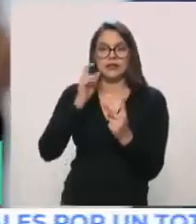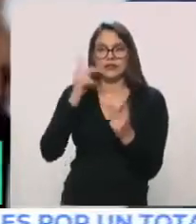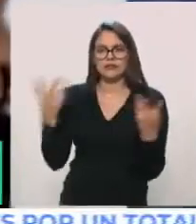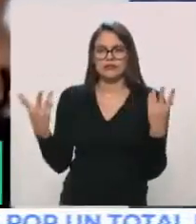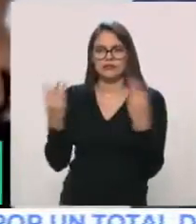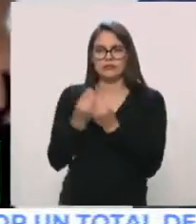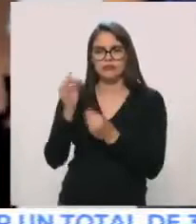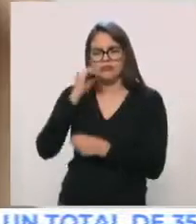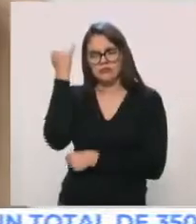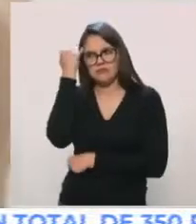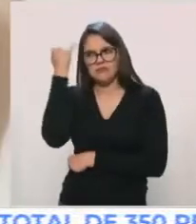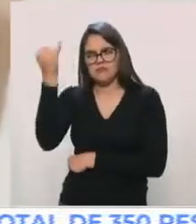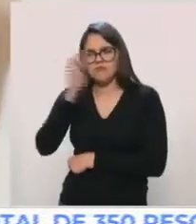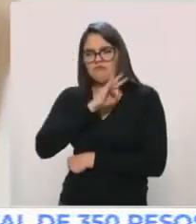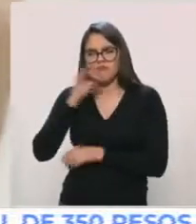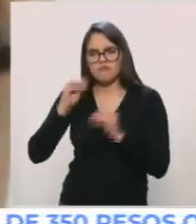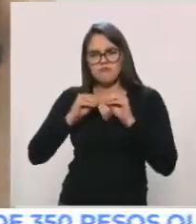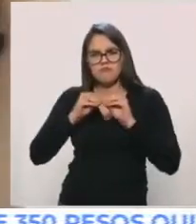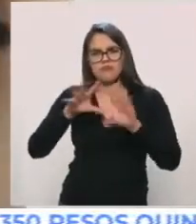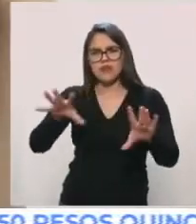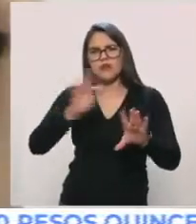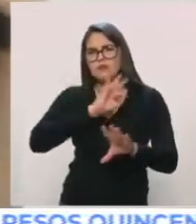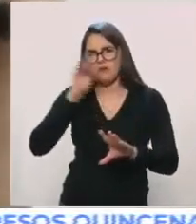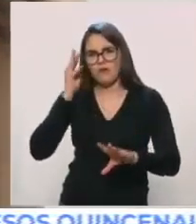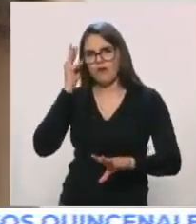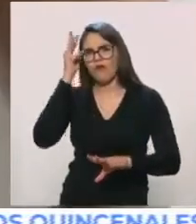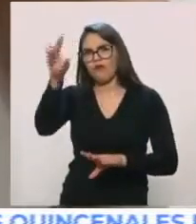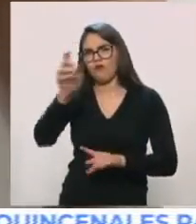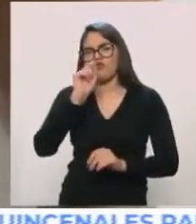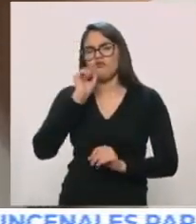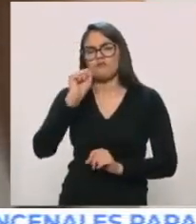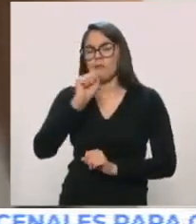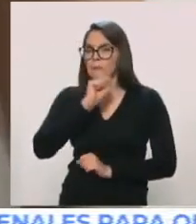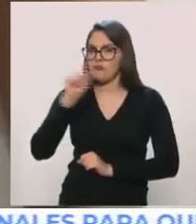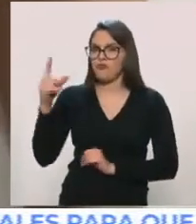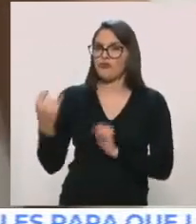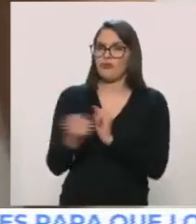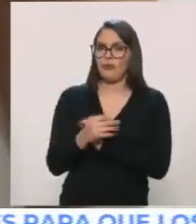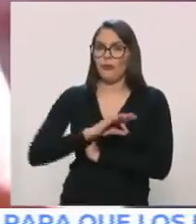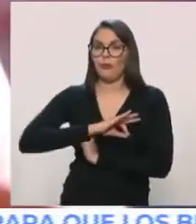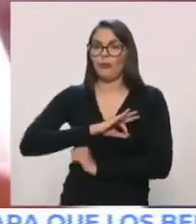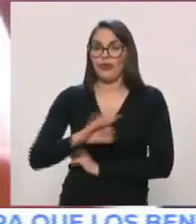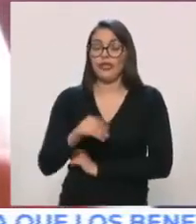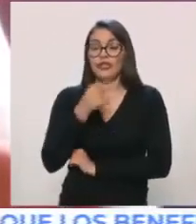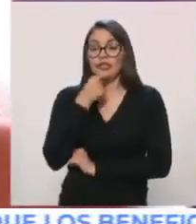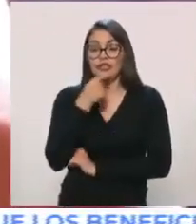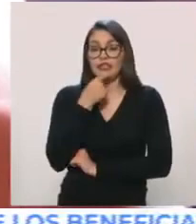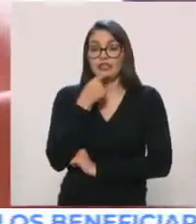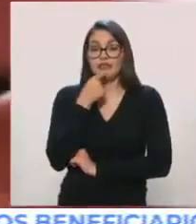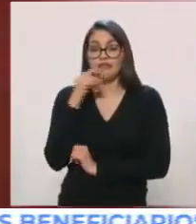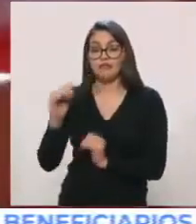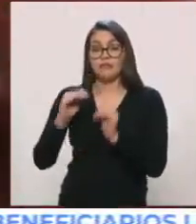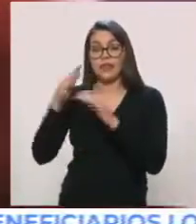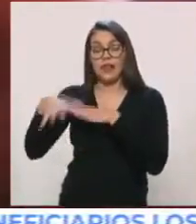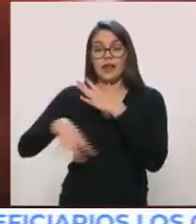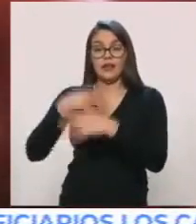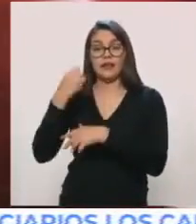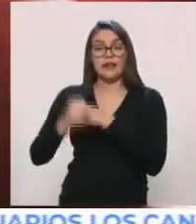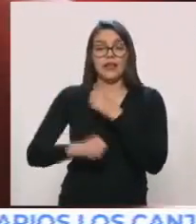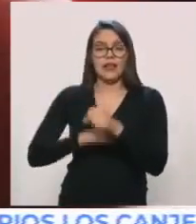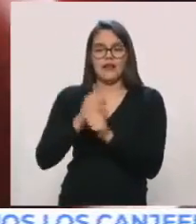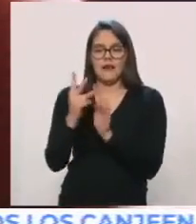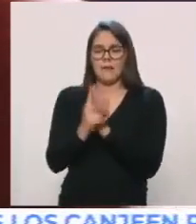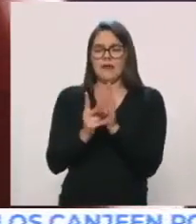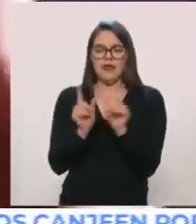los futuros grandes cineastas del país. El concurso invita a niñas y a niños de hasta 14 años a realizar con un celular un video corto,